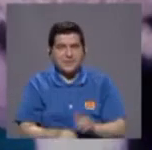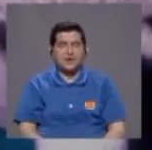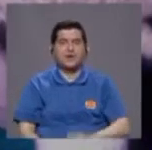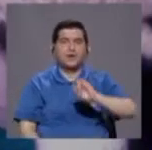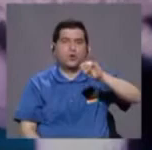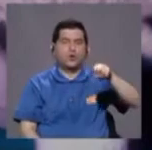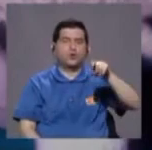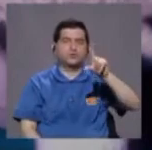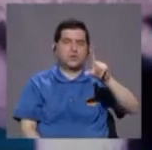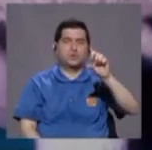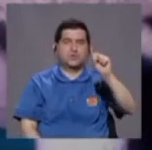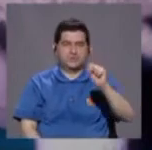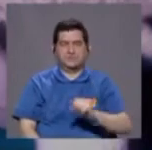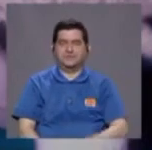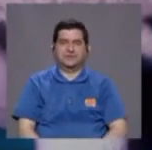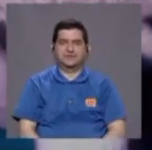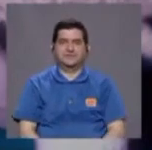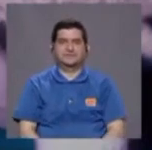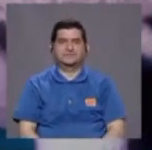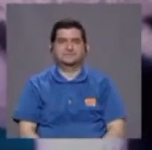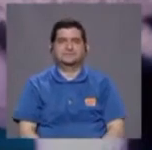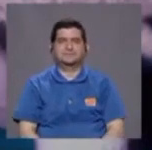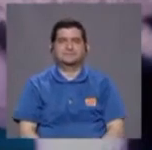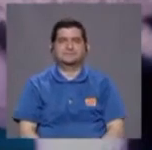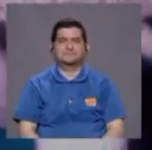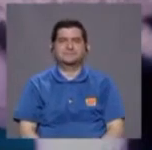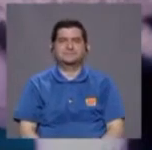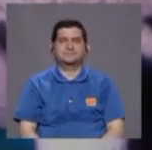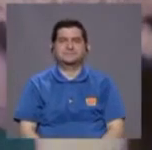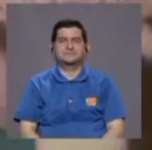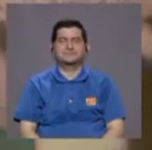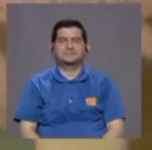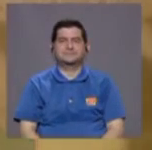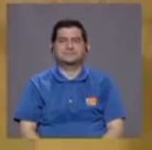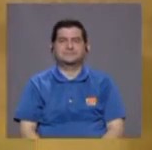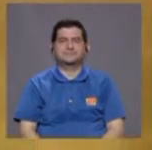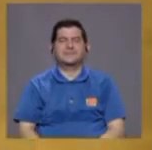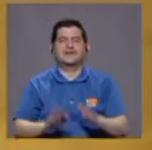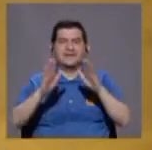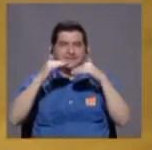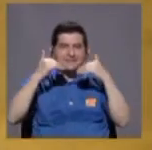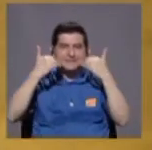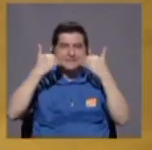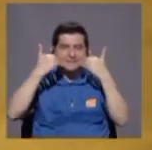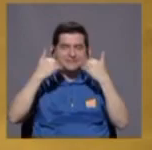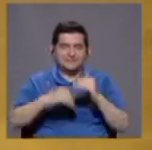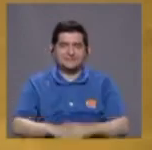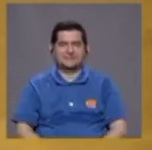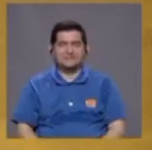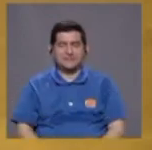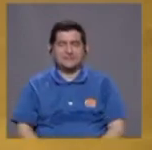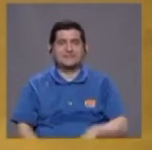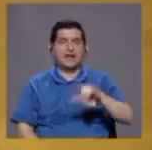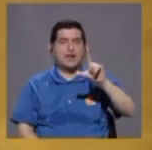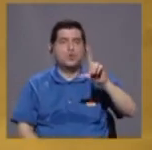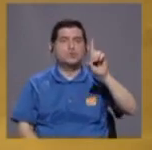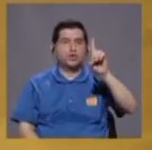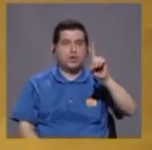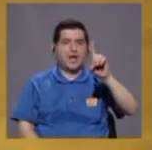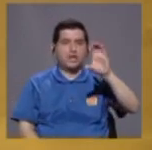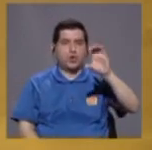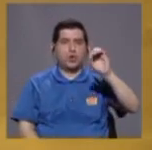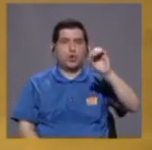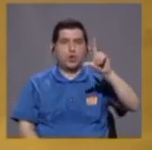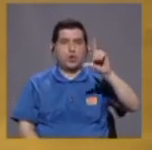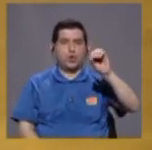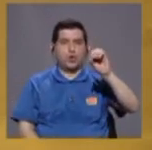Luis Soberanes, otro Luis, y la sonrisa que aparece de Luis Donaldo era